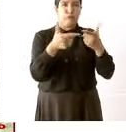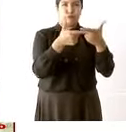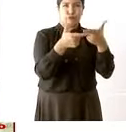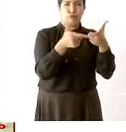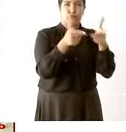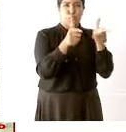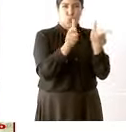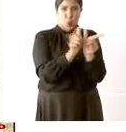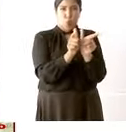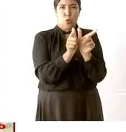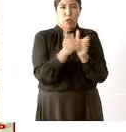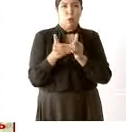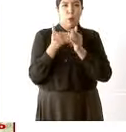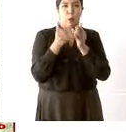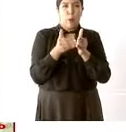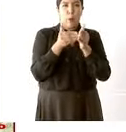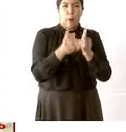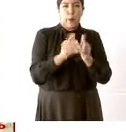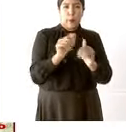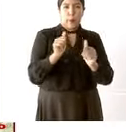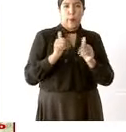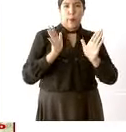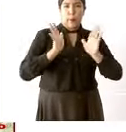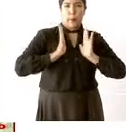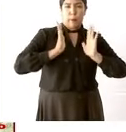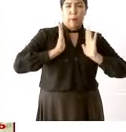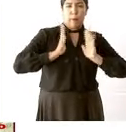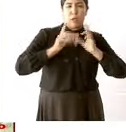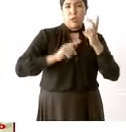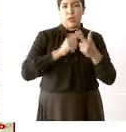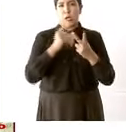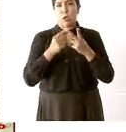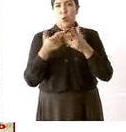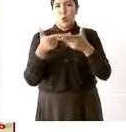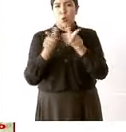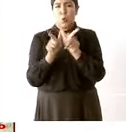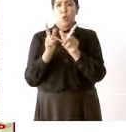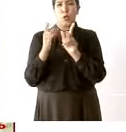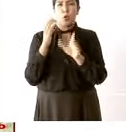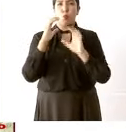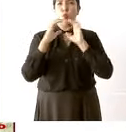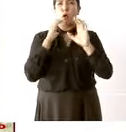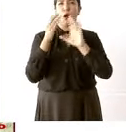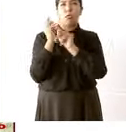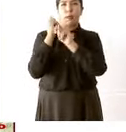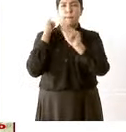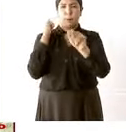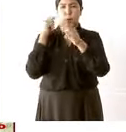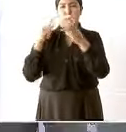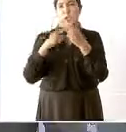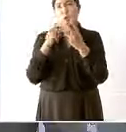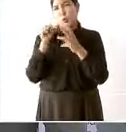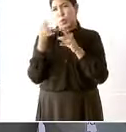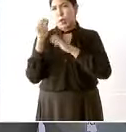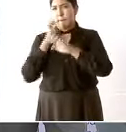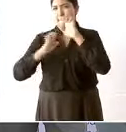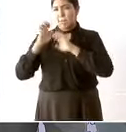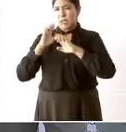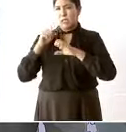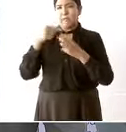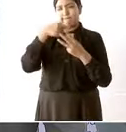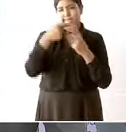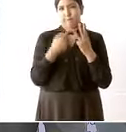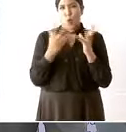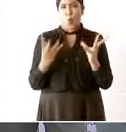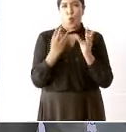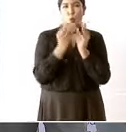que tiene Marina, el grupo de comunicaciones y transportes y una empresa para revisar puente por puente para llegar a una